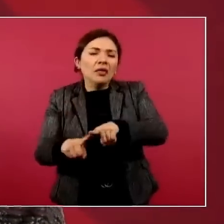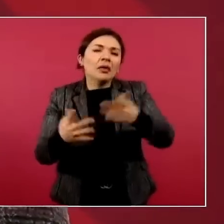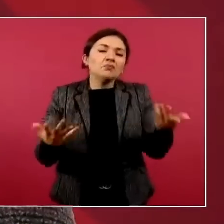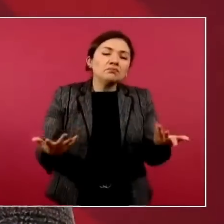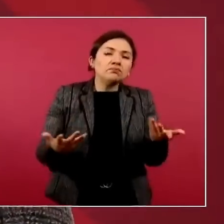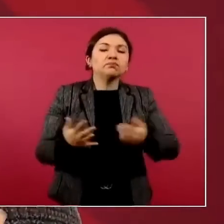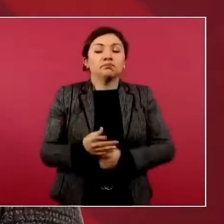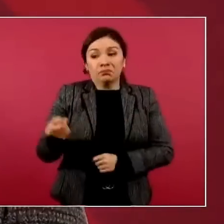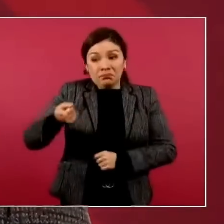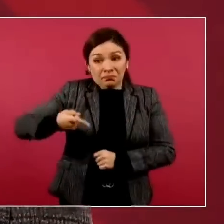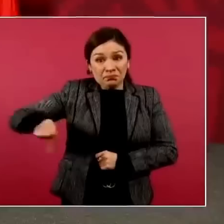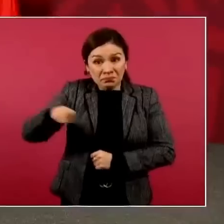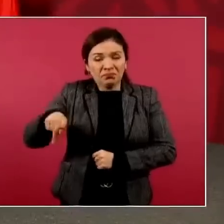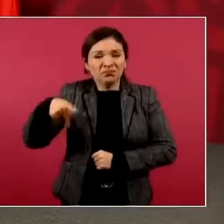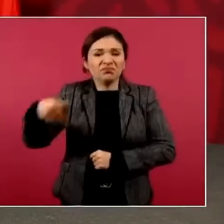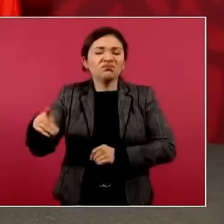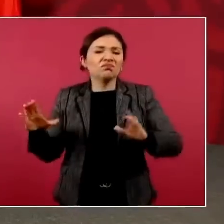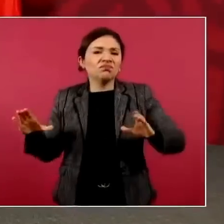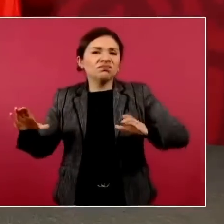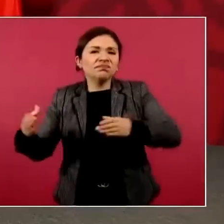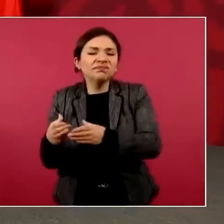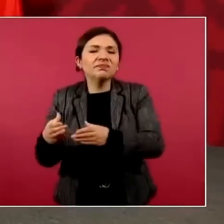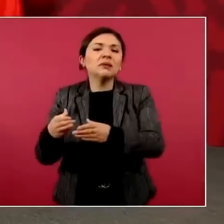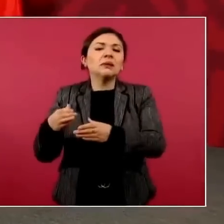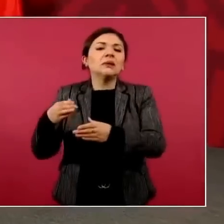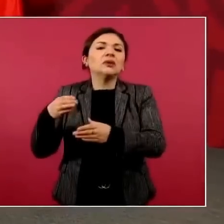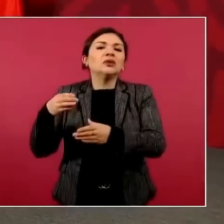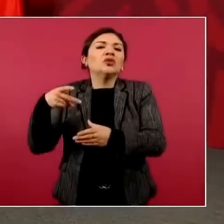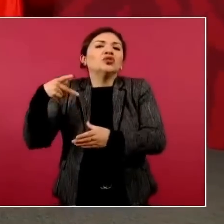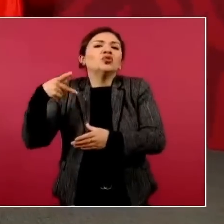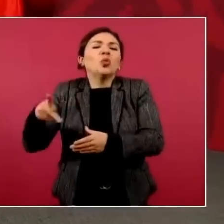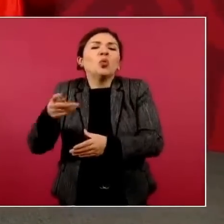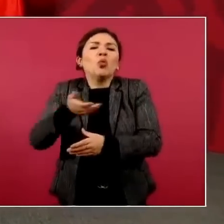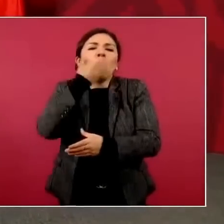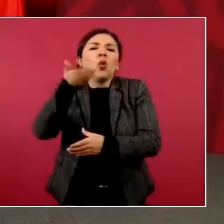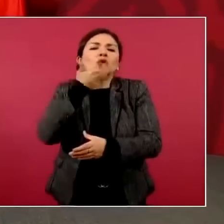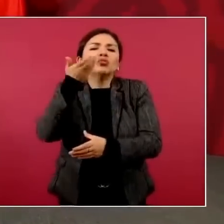Ellos formaron parte de un régimen